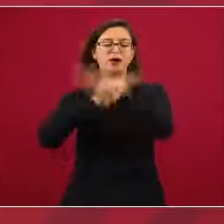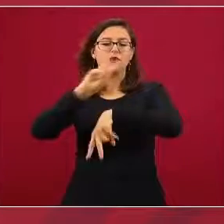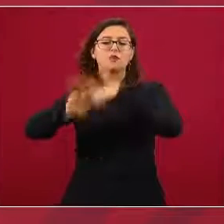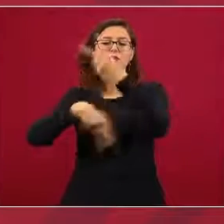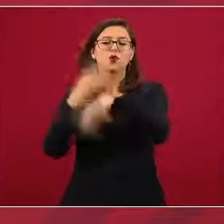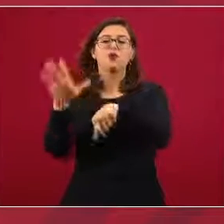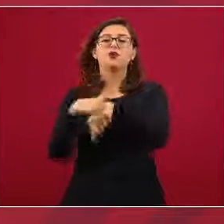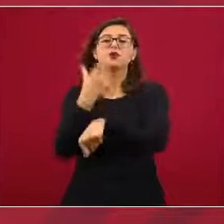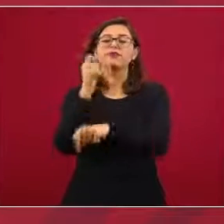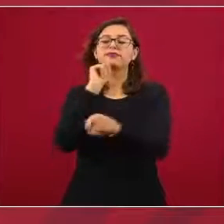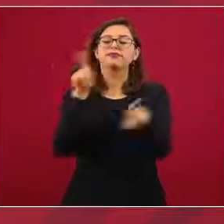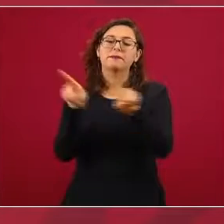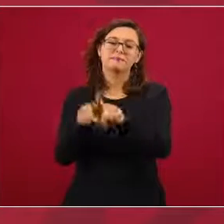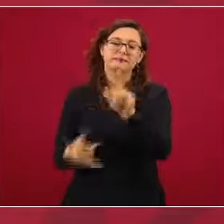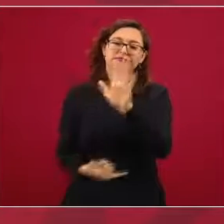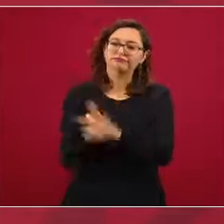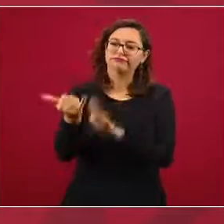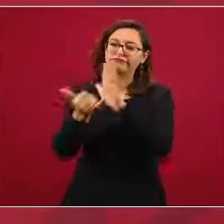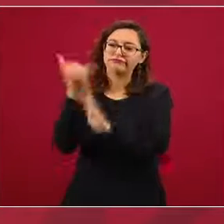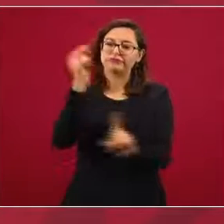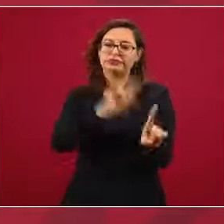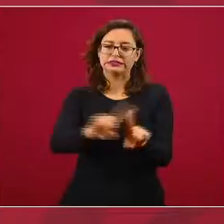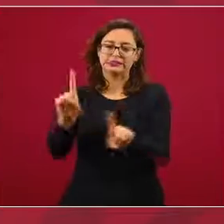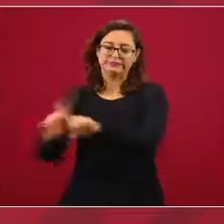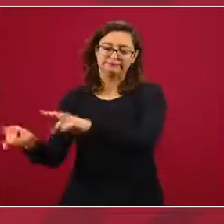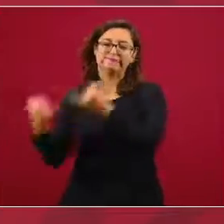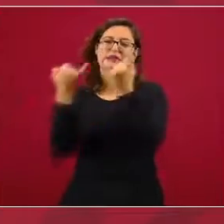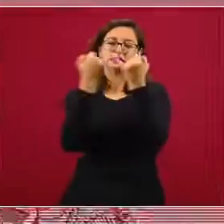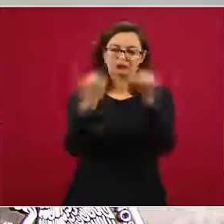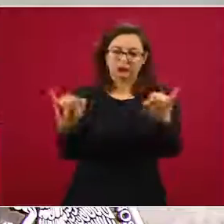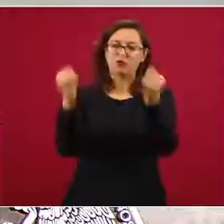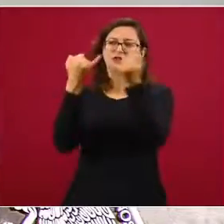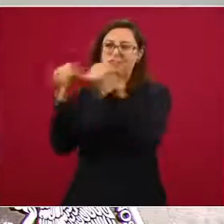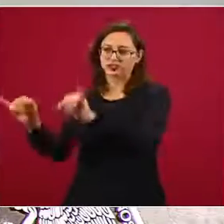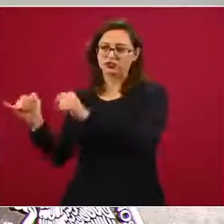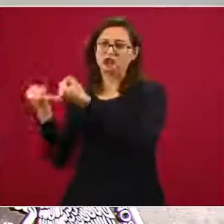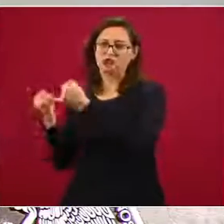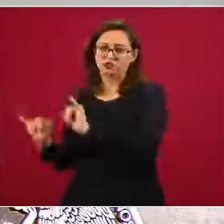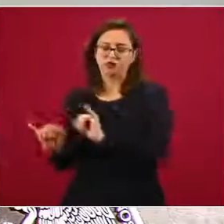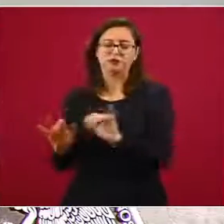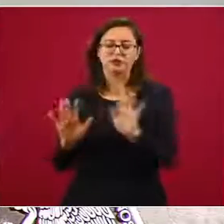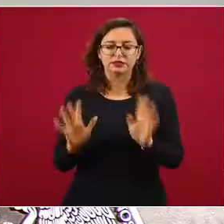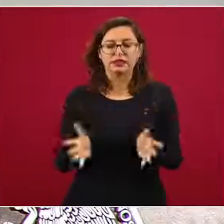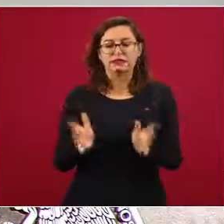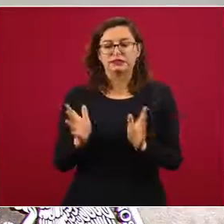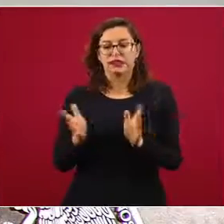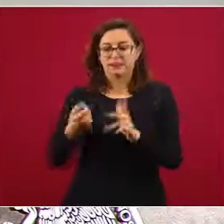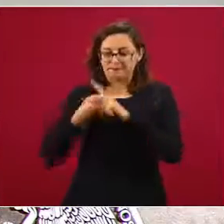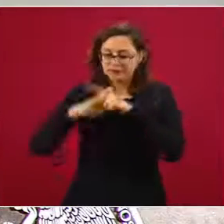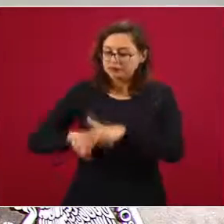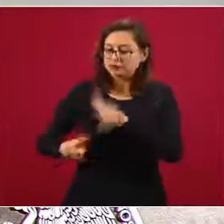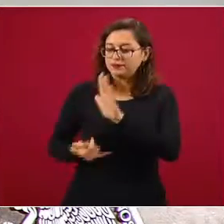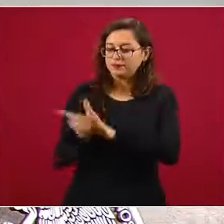de desarrollo urbano en Tamaulipas, que estamos haciendo en